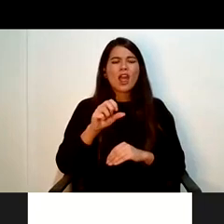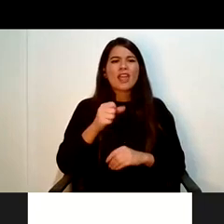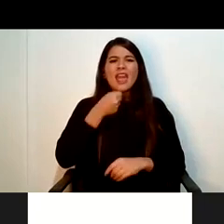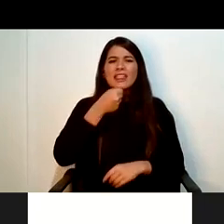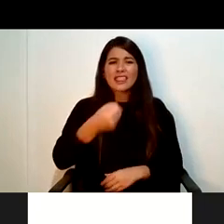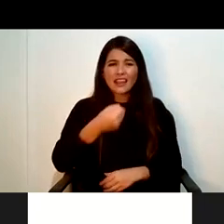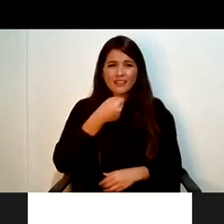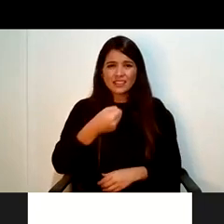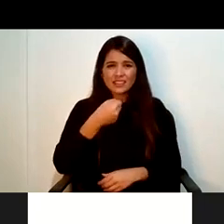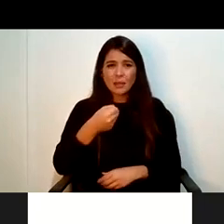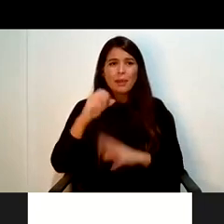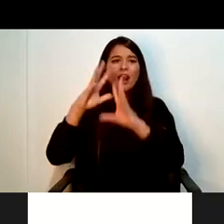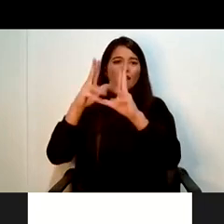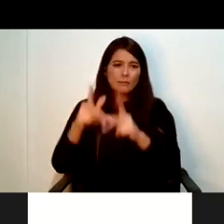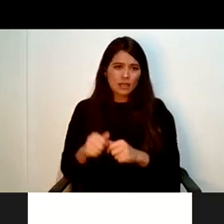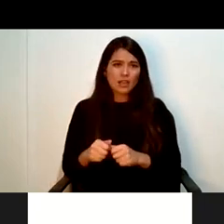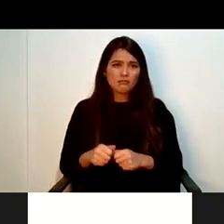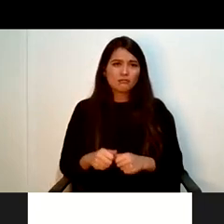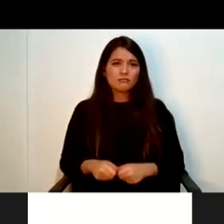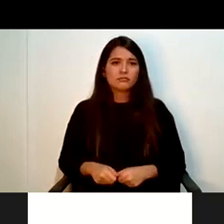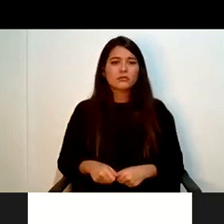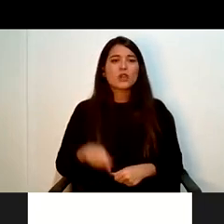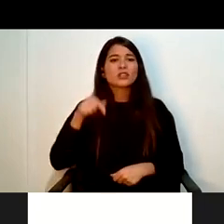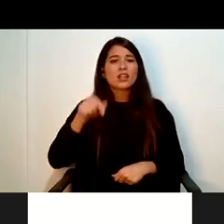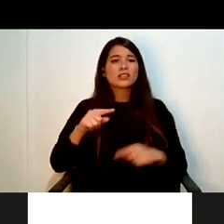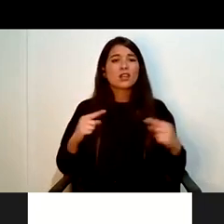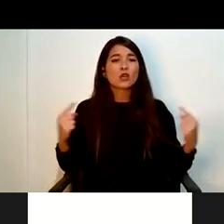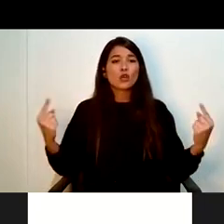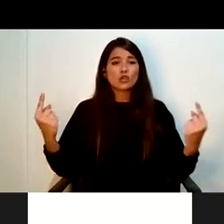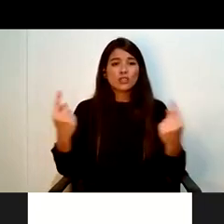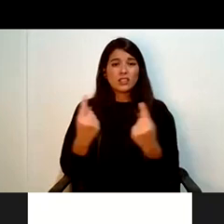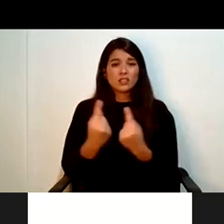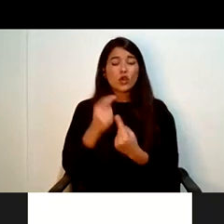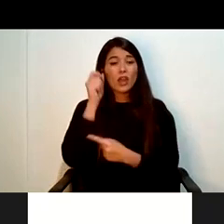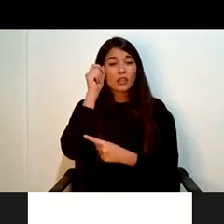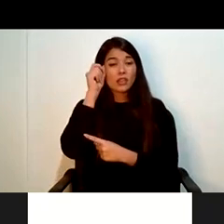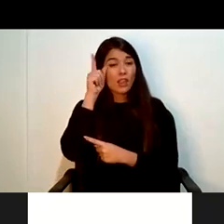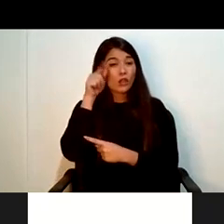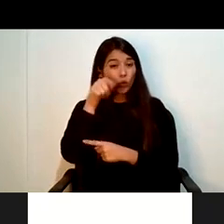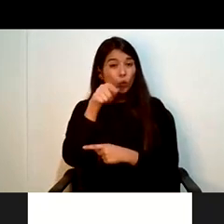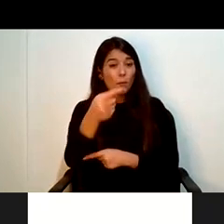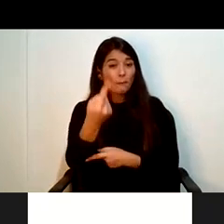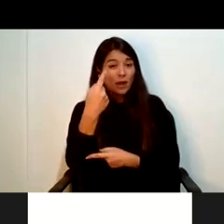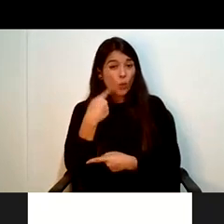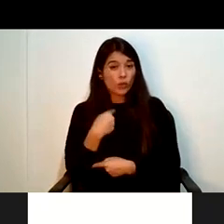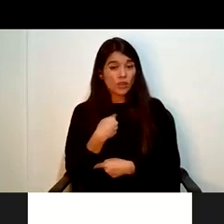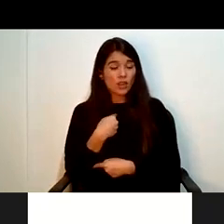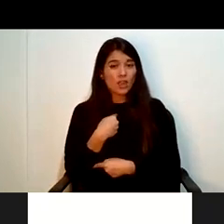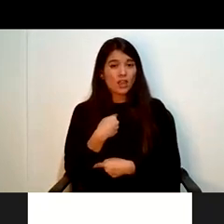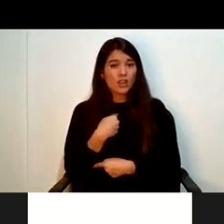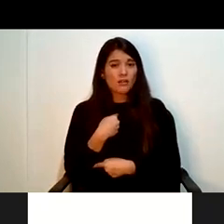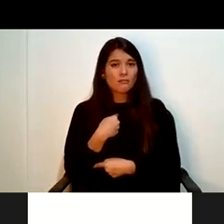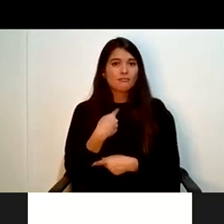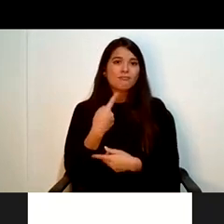para la familia. Entonces, en este contexto, si bien entiendo la pregunta, el